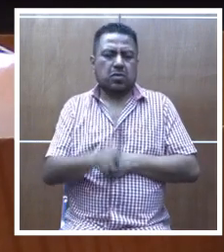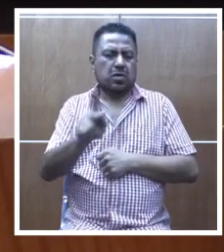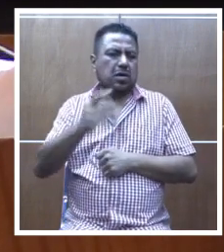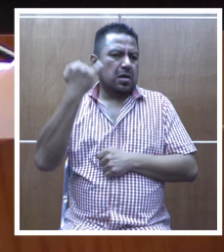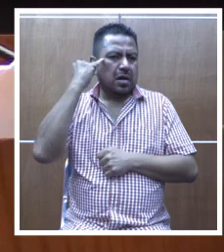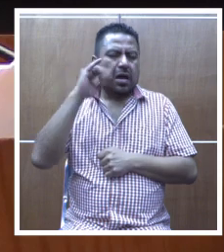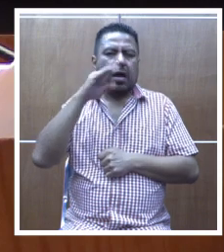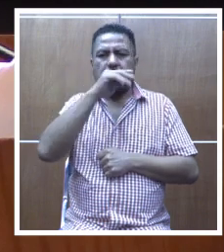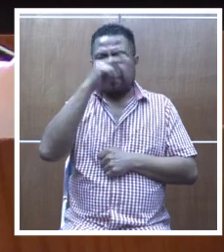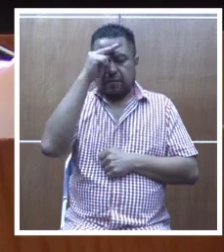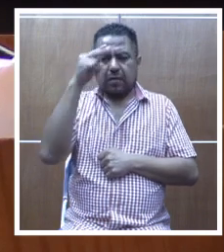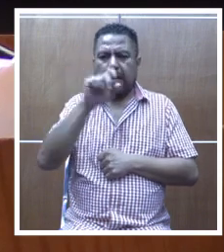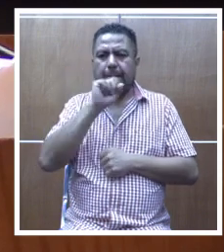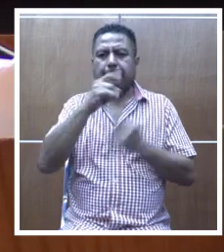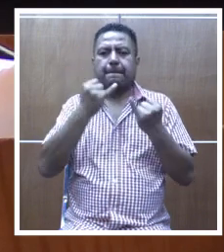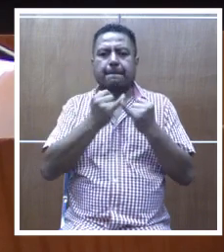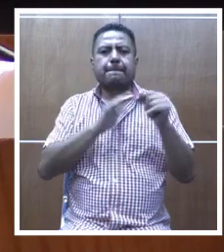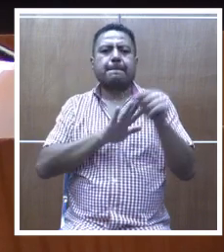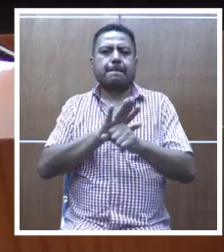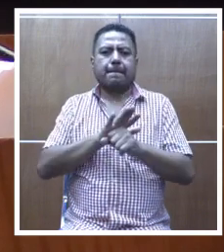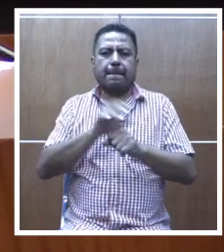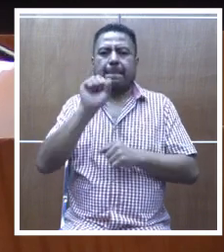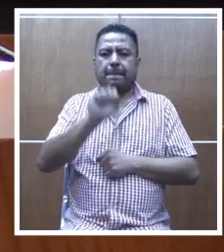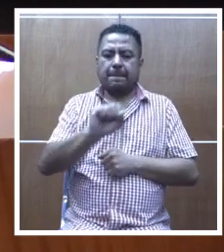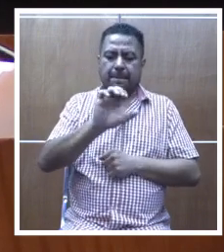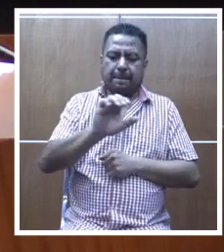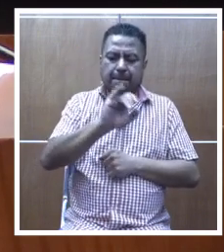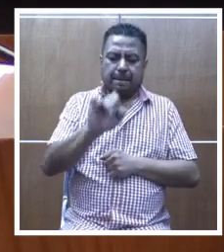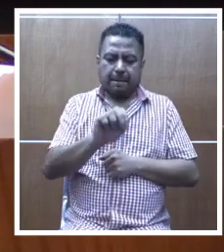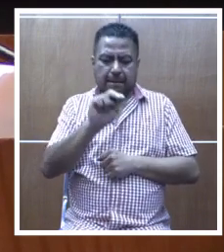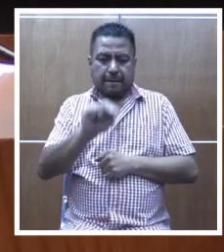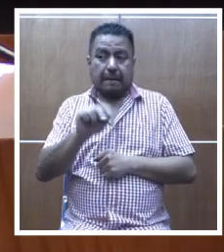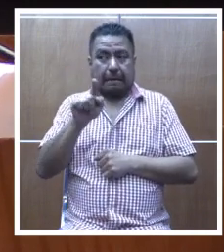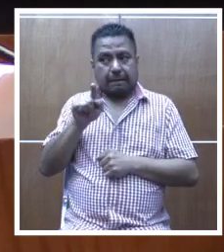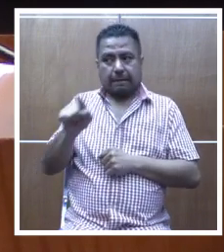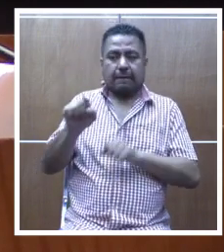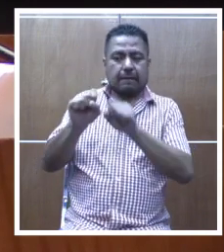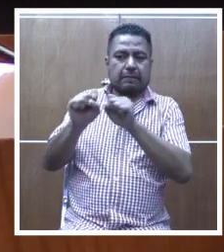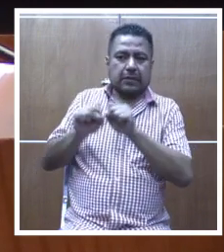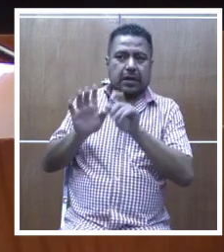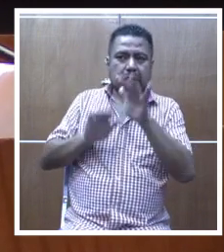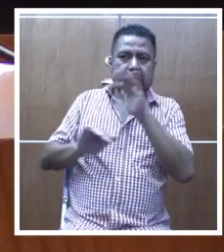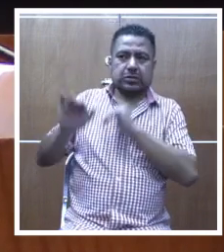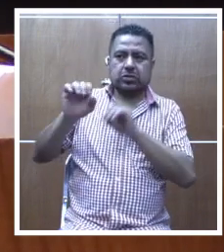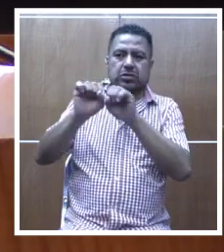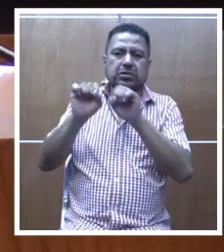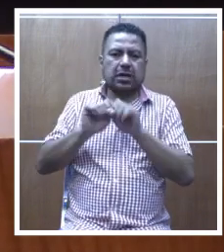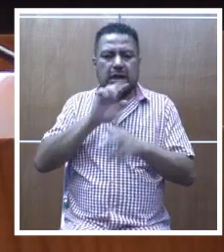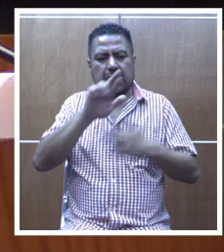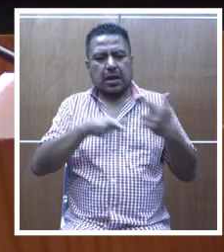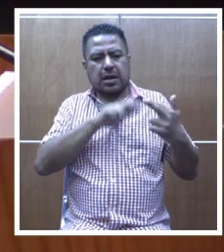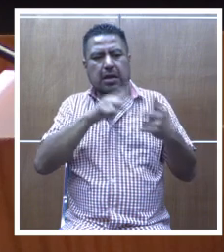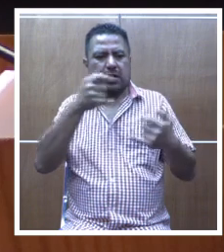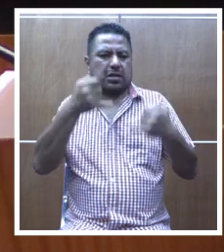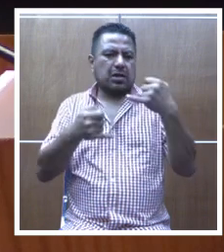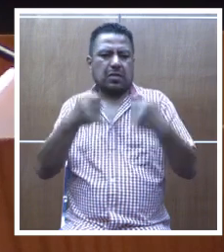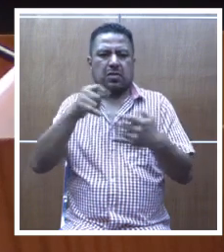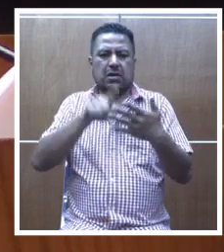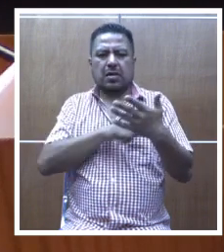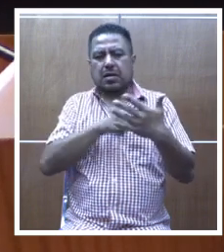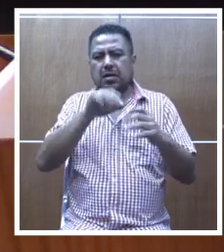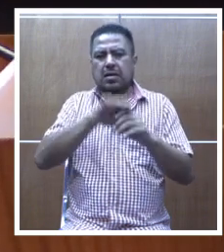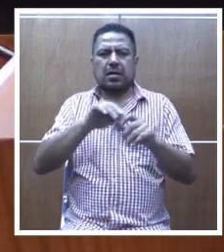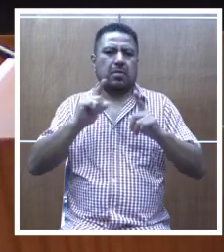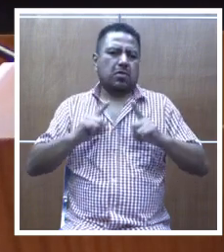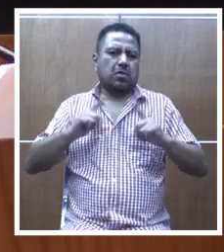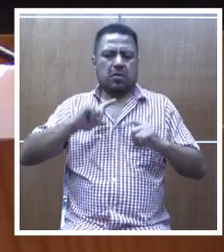pueblo afromexicano. Entre estos, la Suprema Corte de Justicia de la Nación, la Sala Superior y las salas regionales del Tribunal Electoral, del